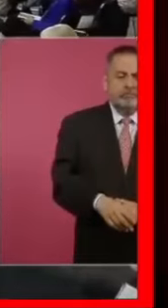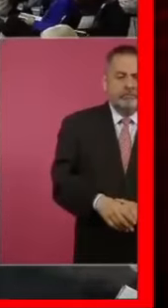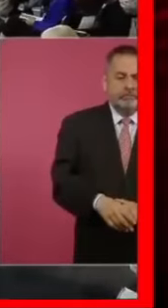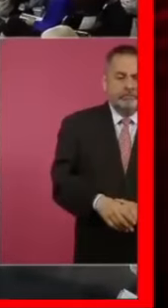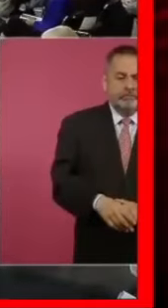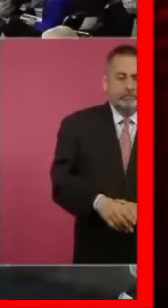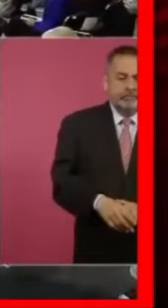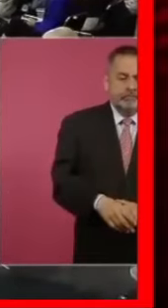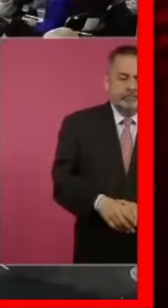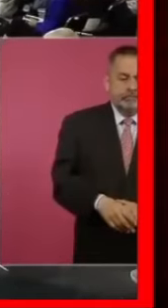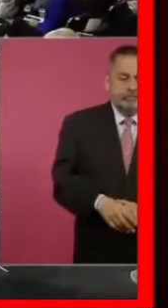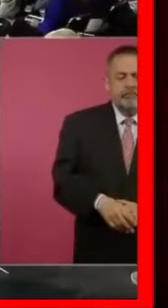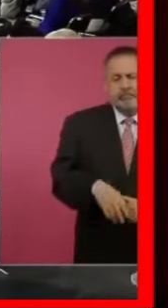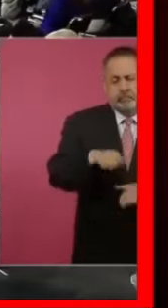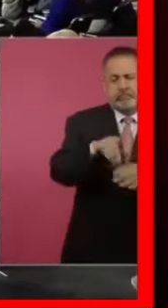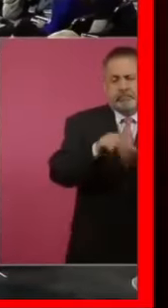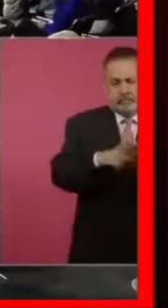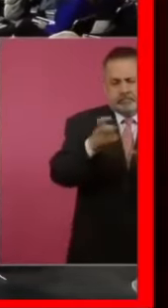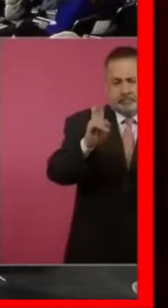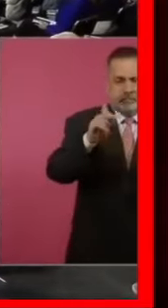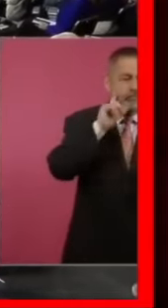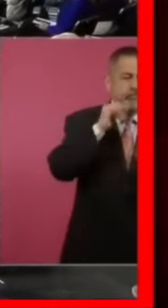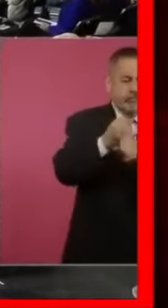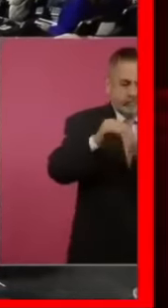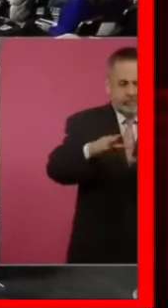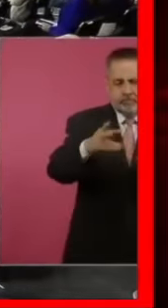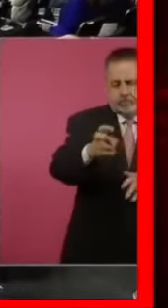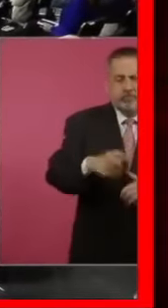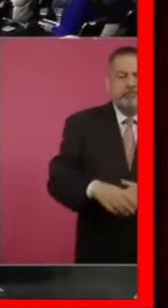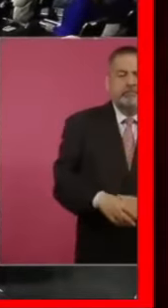informo sobre el tema